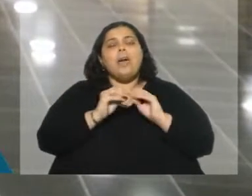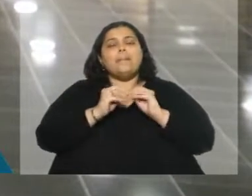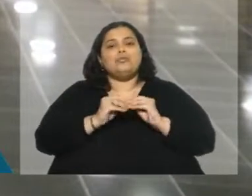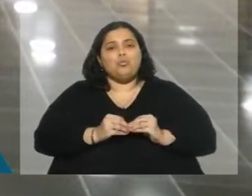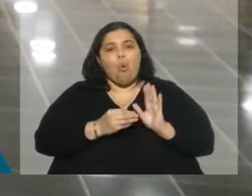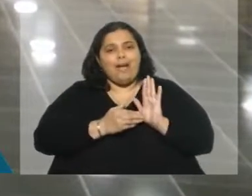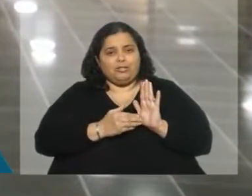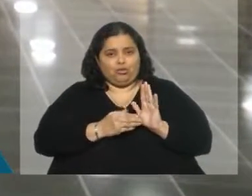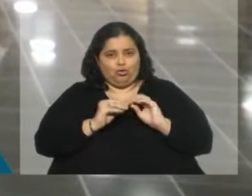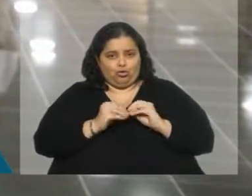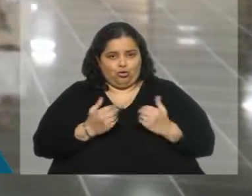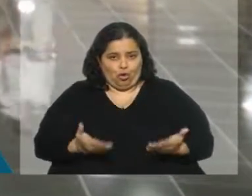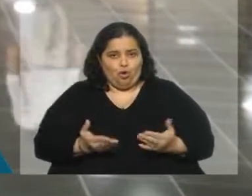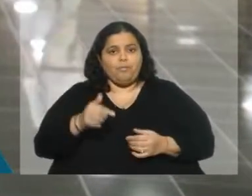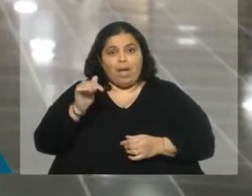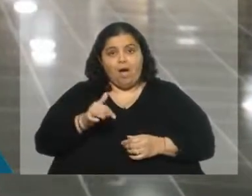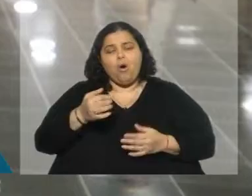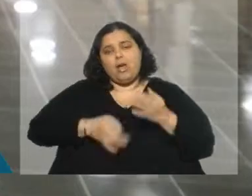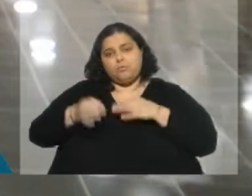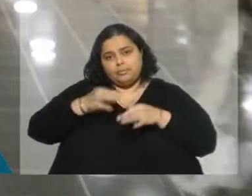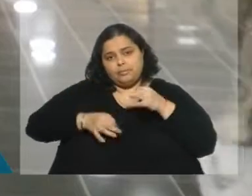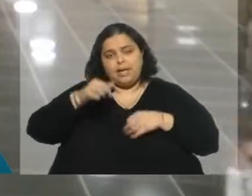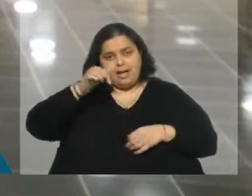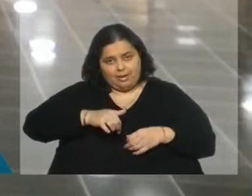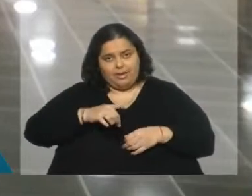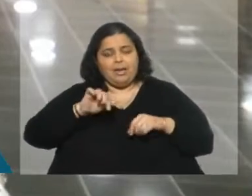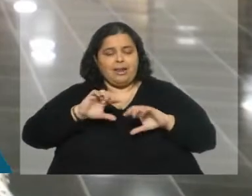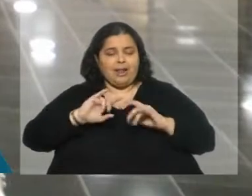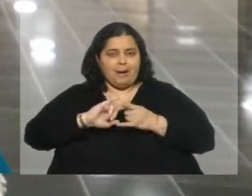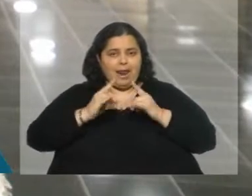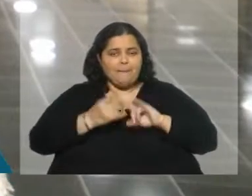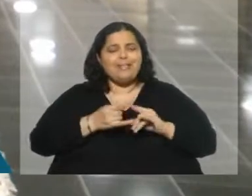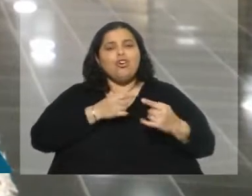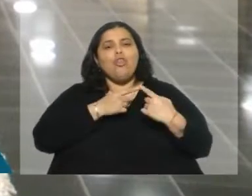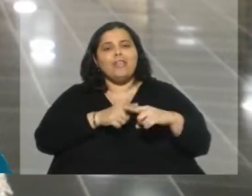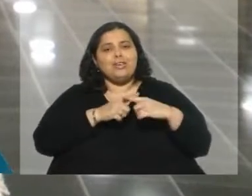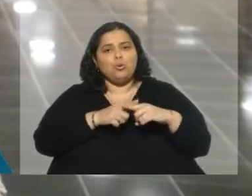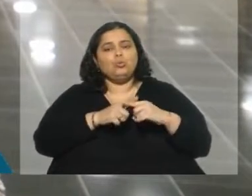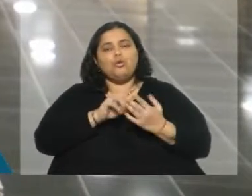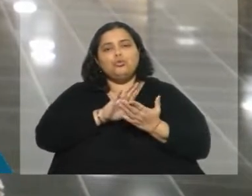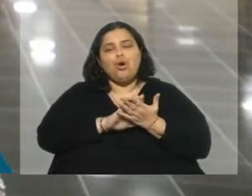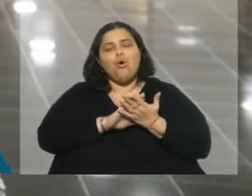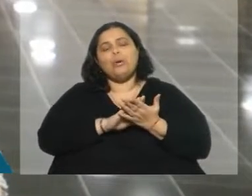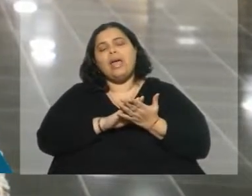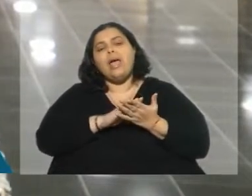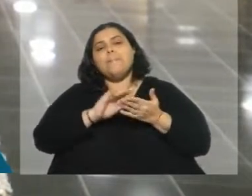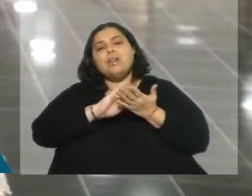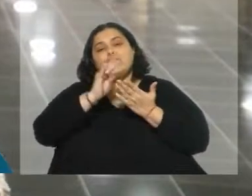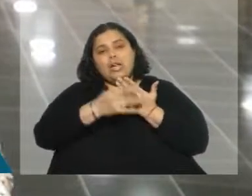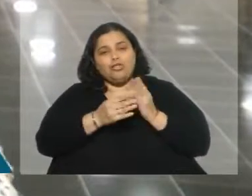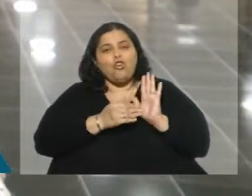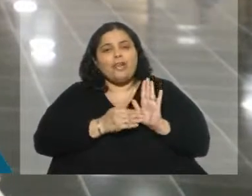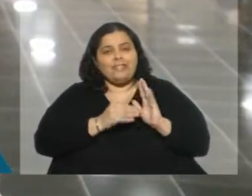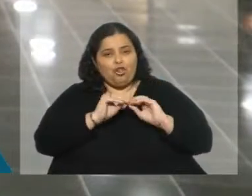de la cámara de representantes- recibiendo incisos aquí en el parlamento de la república para discutir el proyecto de rendición de cuentas